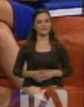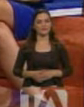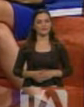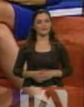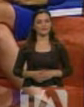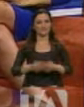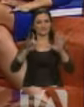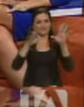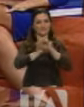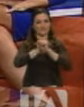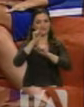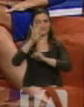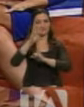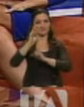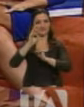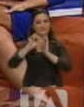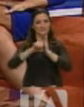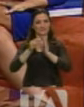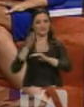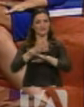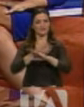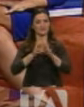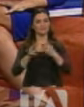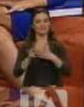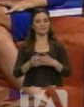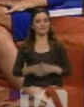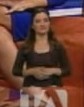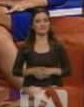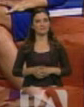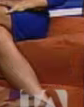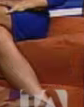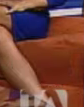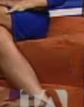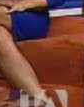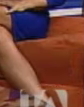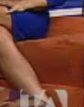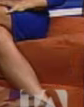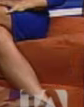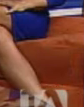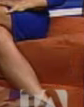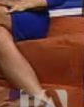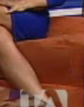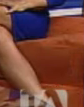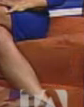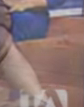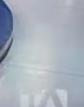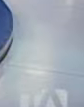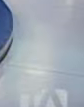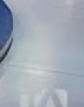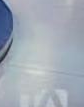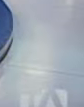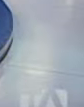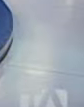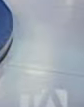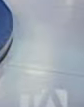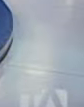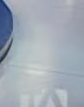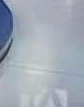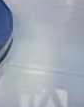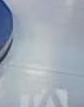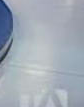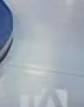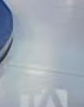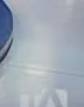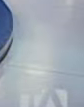Siete de la mañana con 46 minutos. Antes de irnos a la pausa, nosotros queremos recordarles que aquí en 24 horas en la comunidad estamos muy